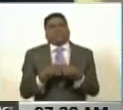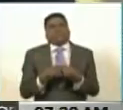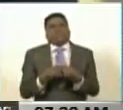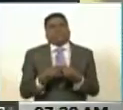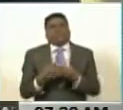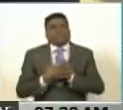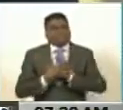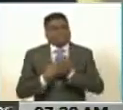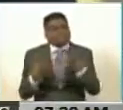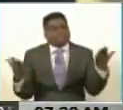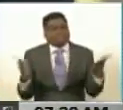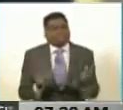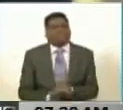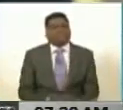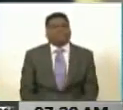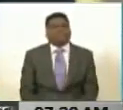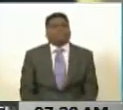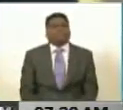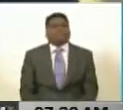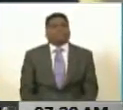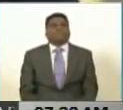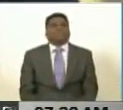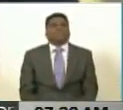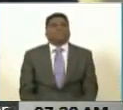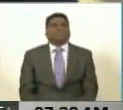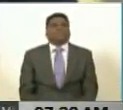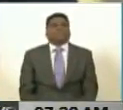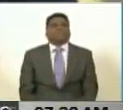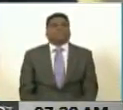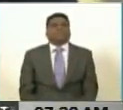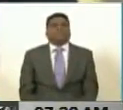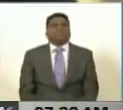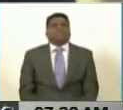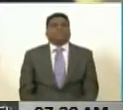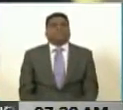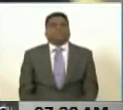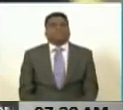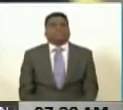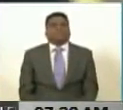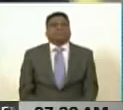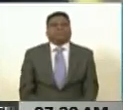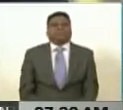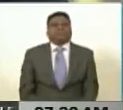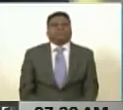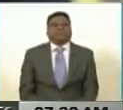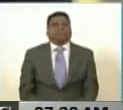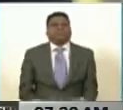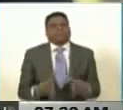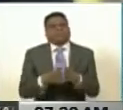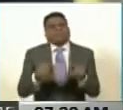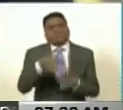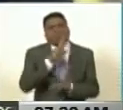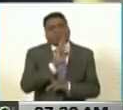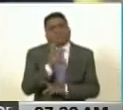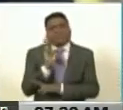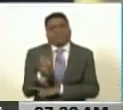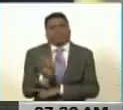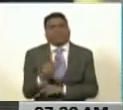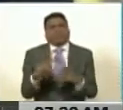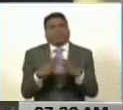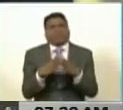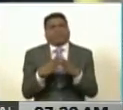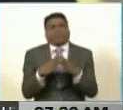mucha mística. Y nosotros, yo creo que aparte de todo esto importante que hemos hecho a nivel de darle respuesta a los